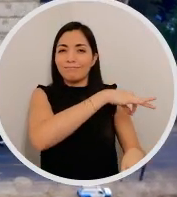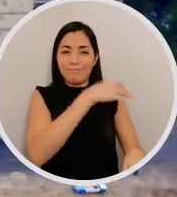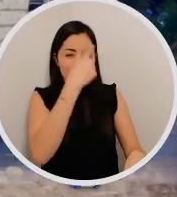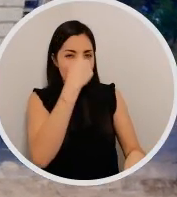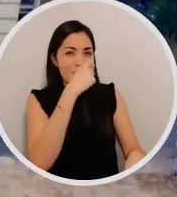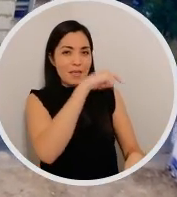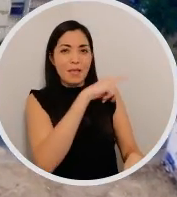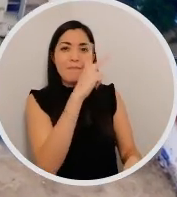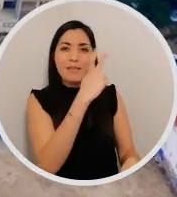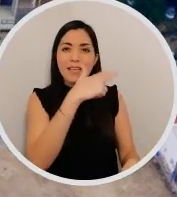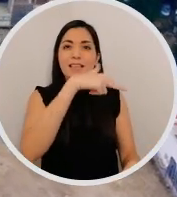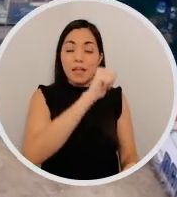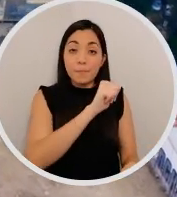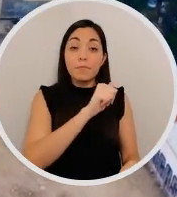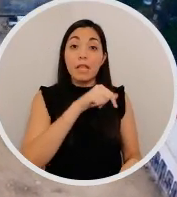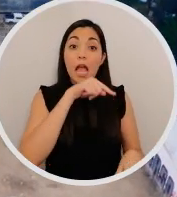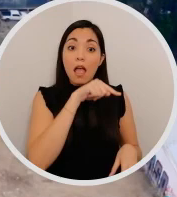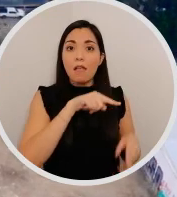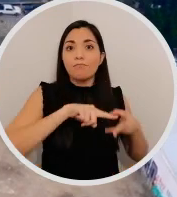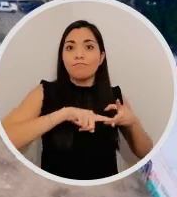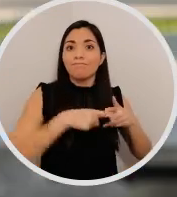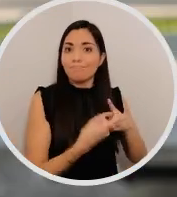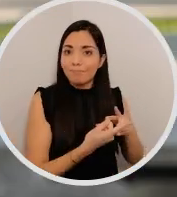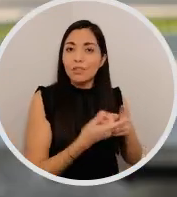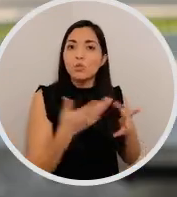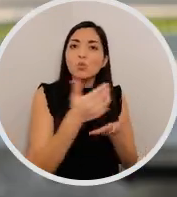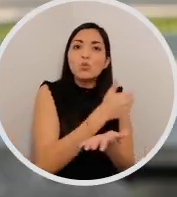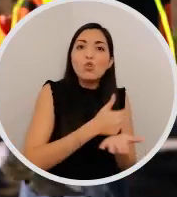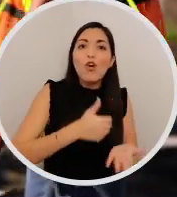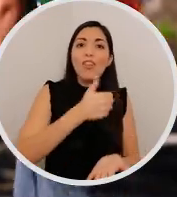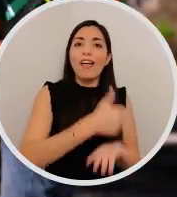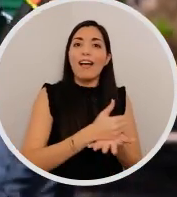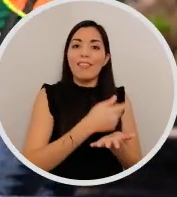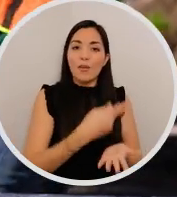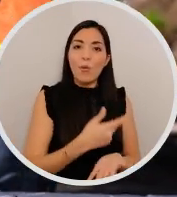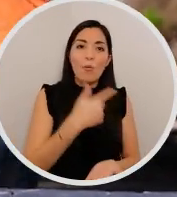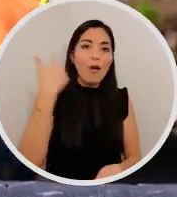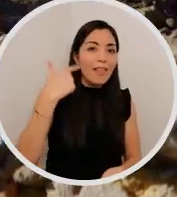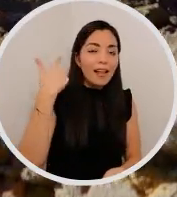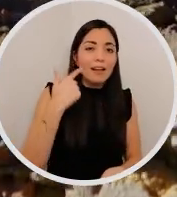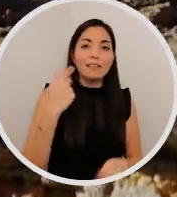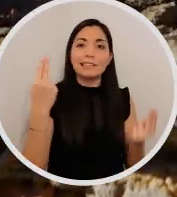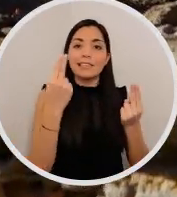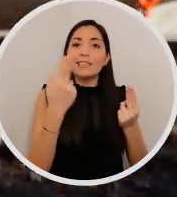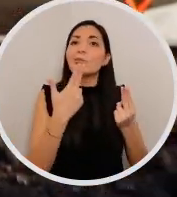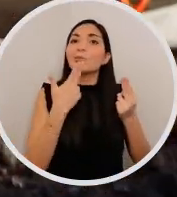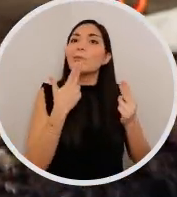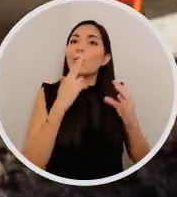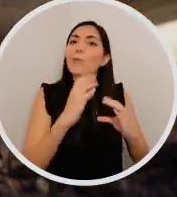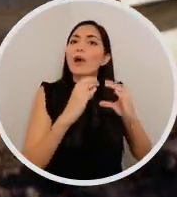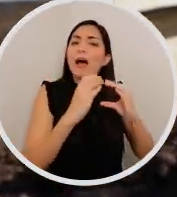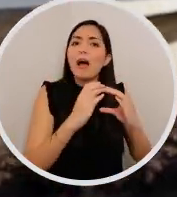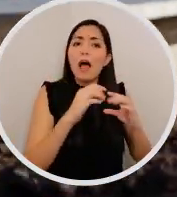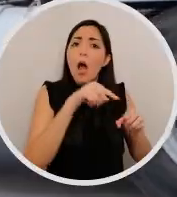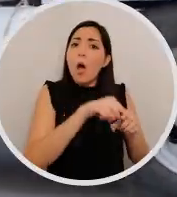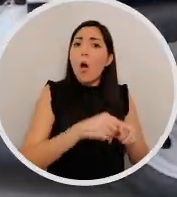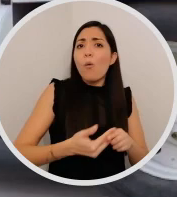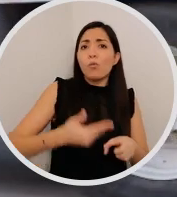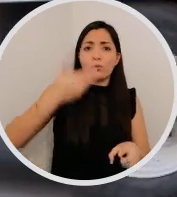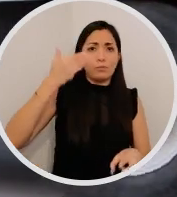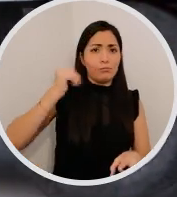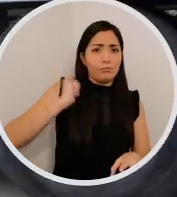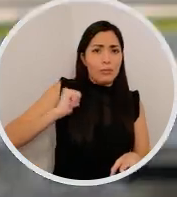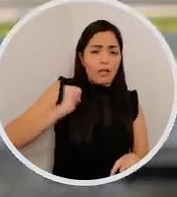el arquitecto de la Peña. Precisamente aquí inicia todo un concepto de la ciudad de Guadalajara para recuperar este distrito que desde